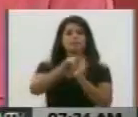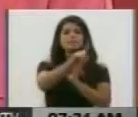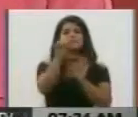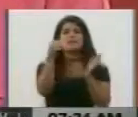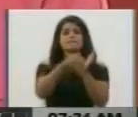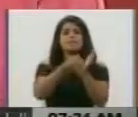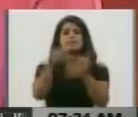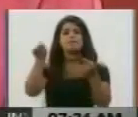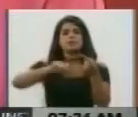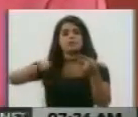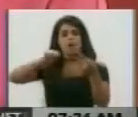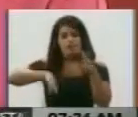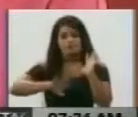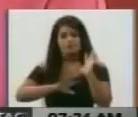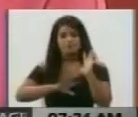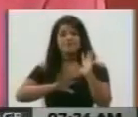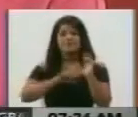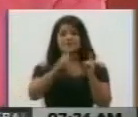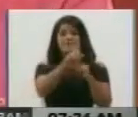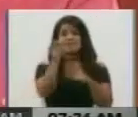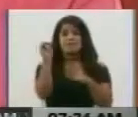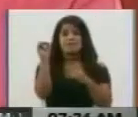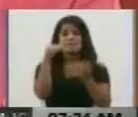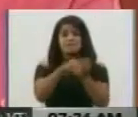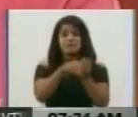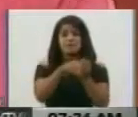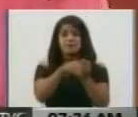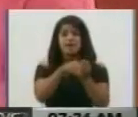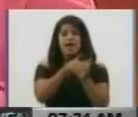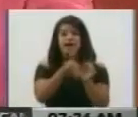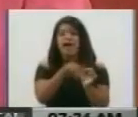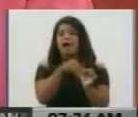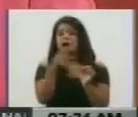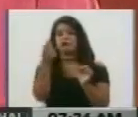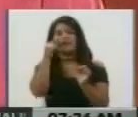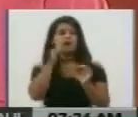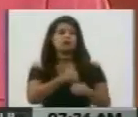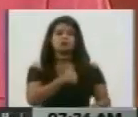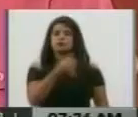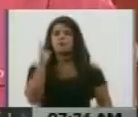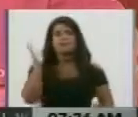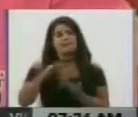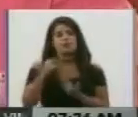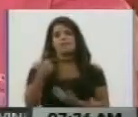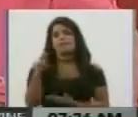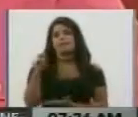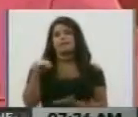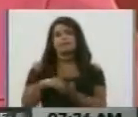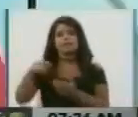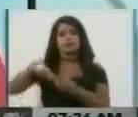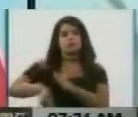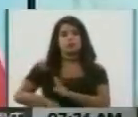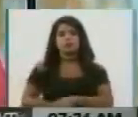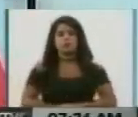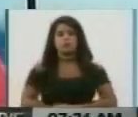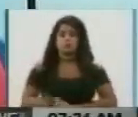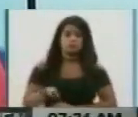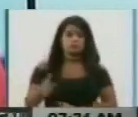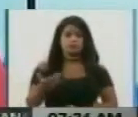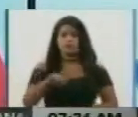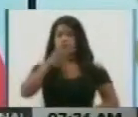mensuales y de esos 100.000 al día siguiente empiezas a ganar 20.000. Obviamente que sucede un